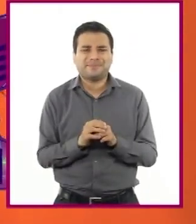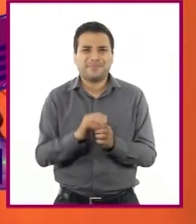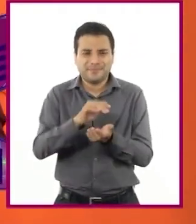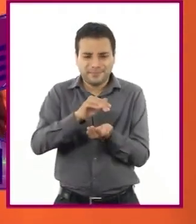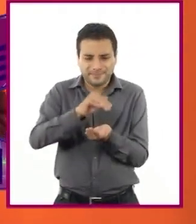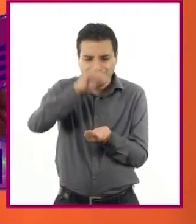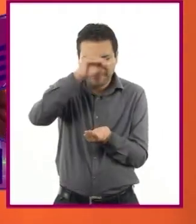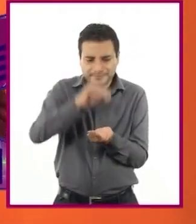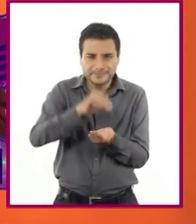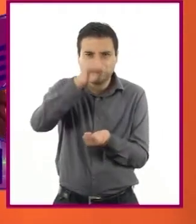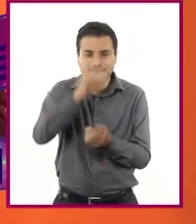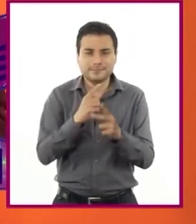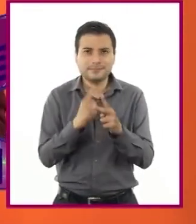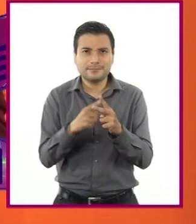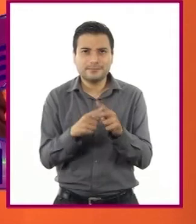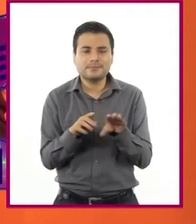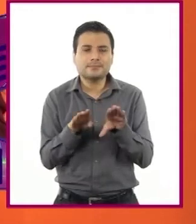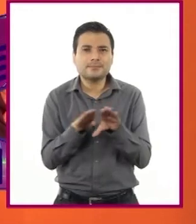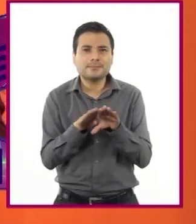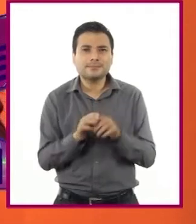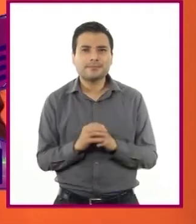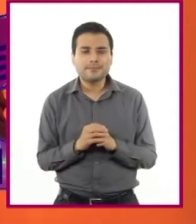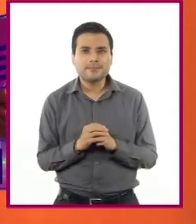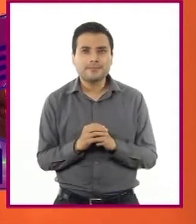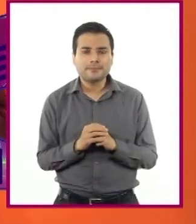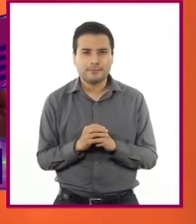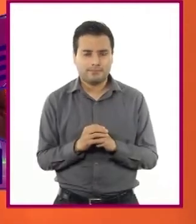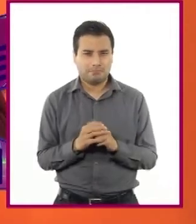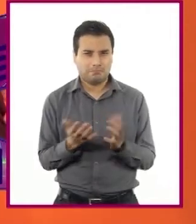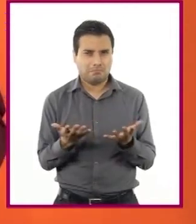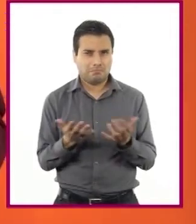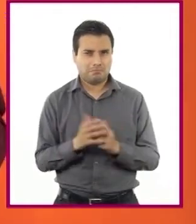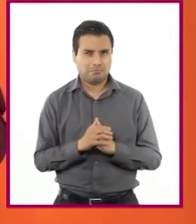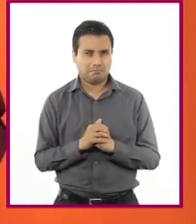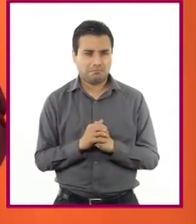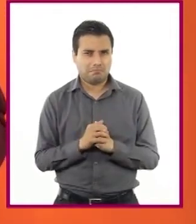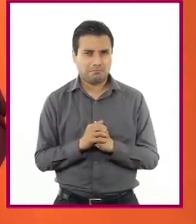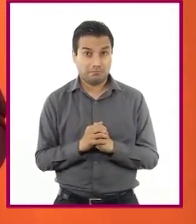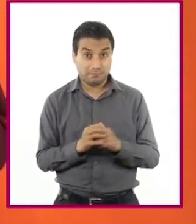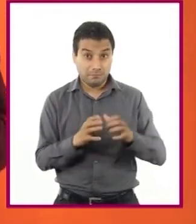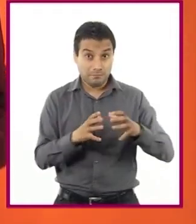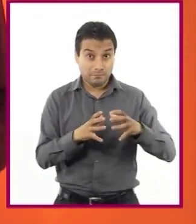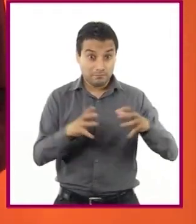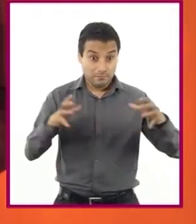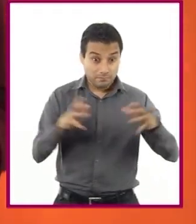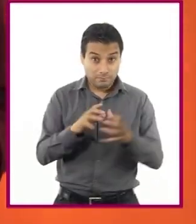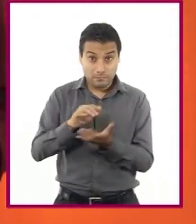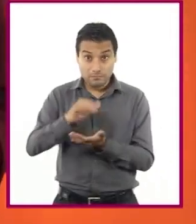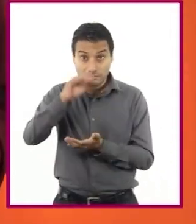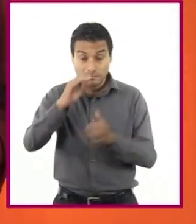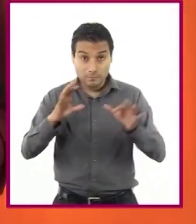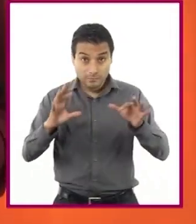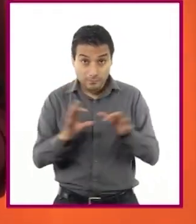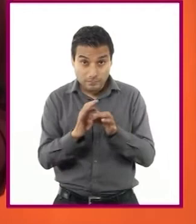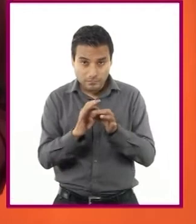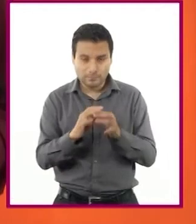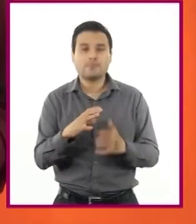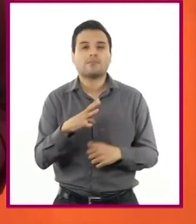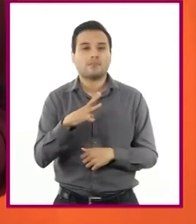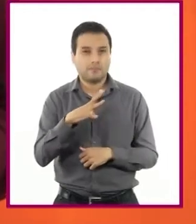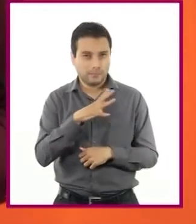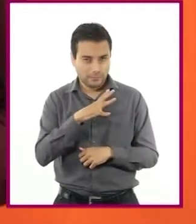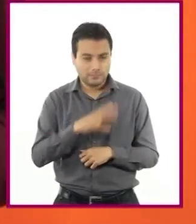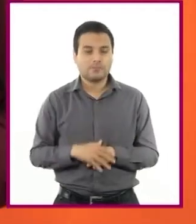envase? Existe una equivalencia entre las unidades de volumen y capacidad que nos permite conocer